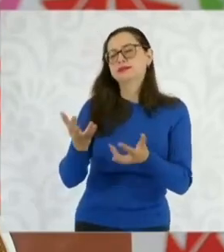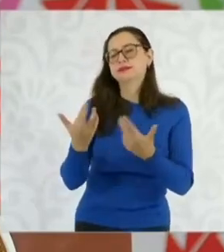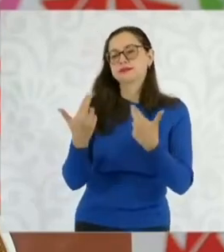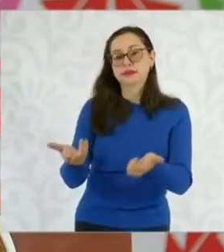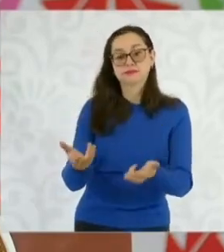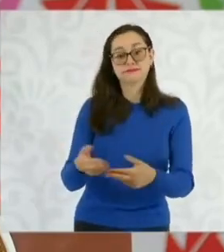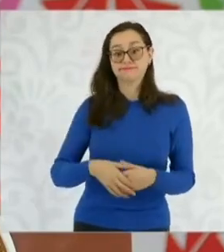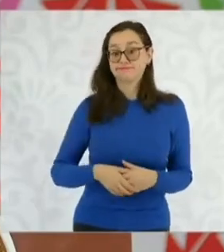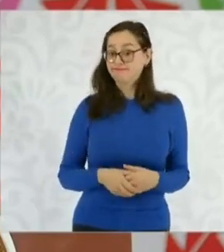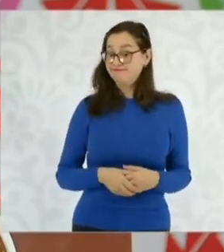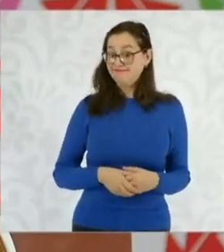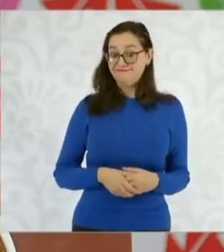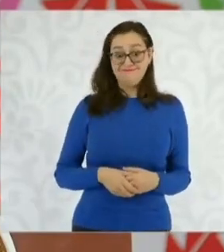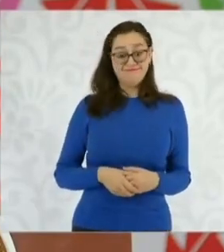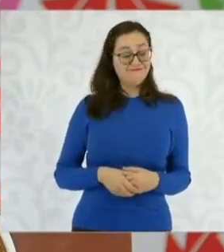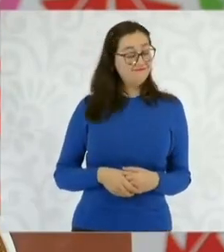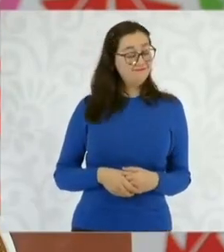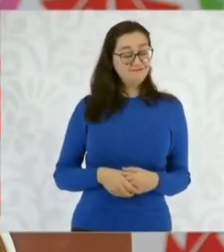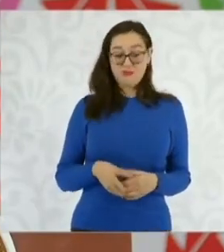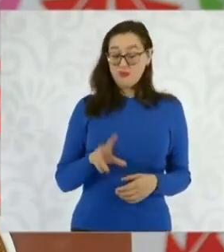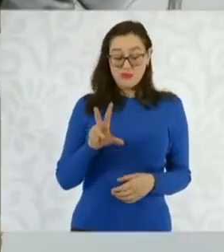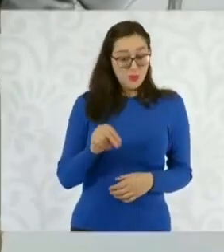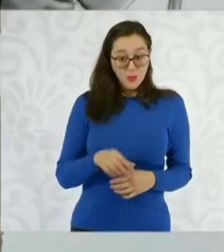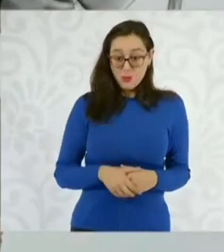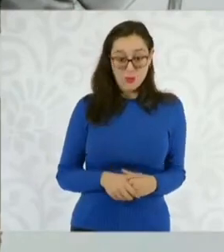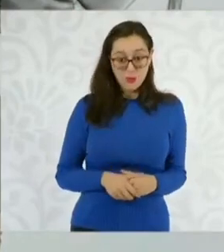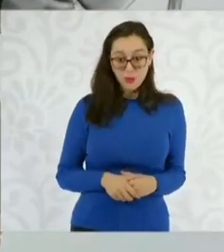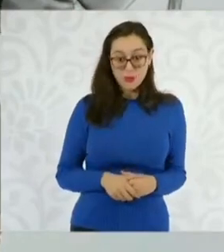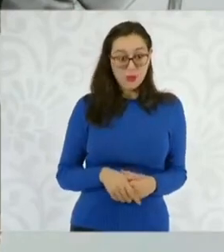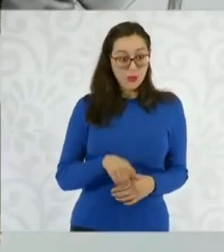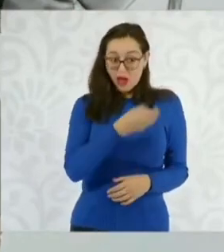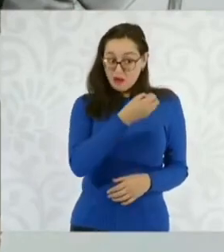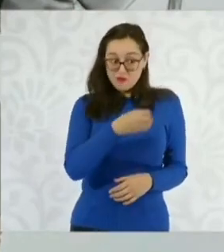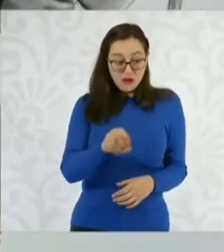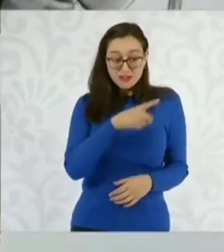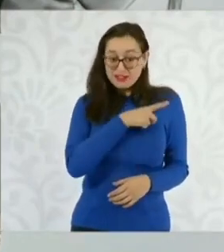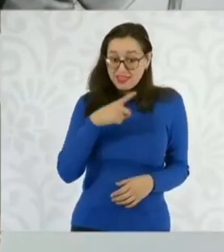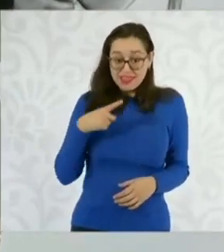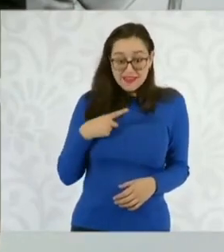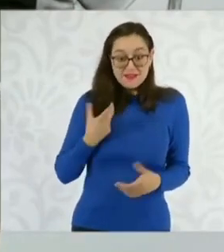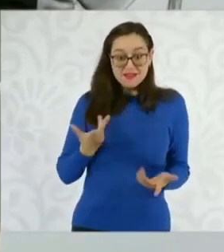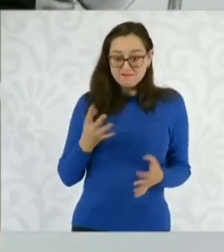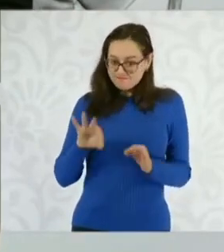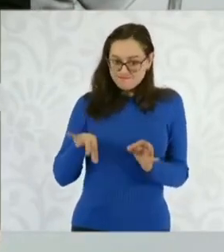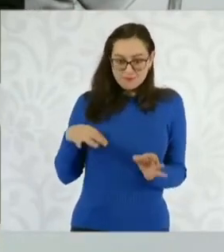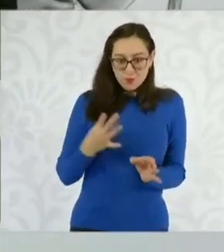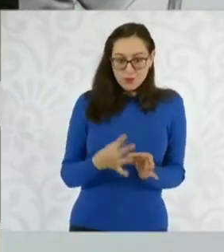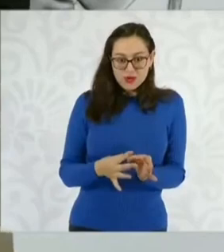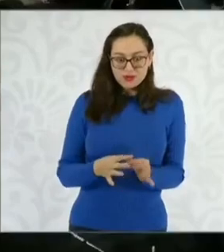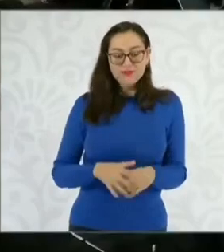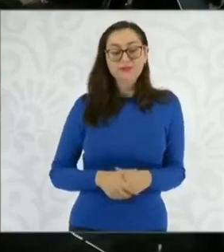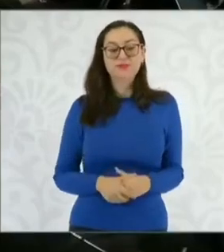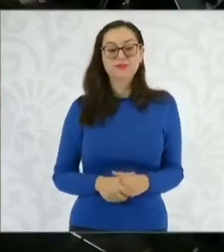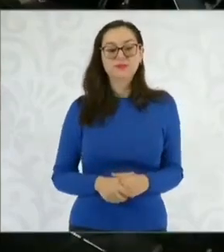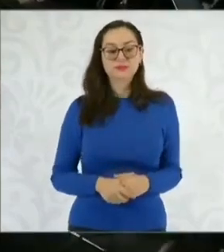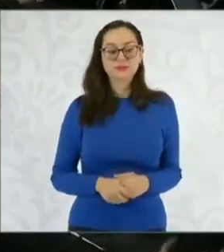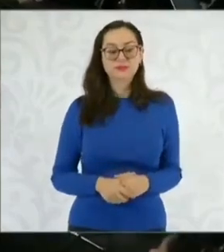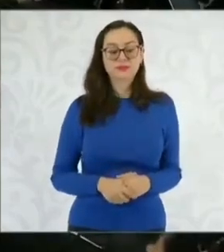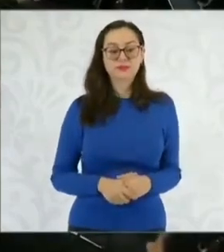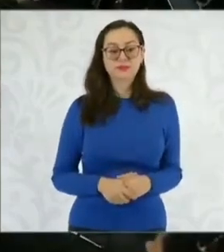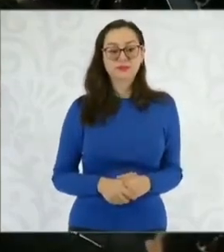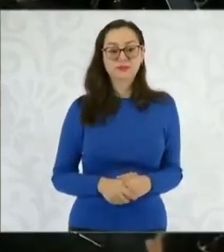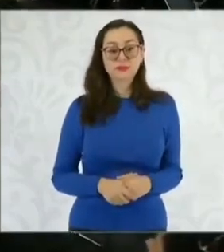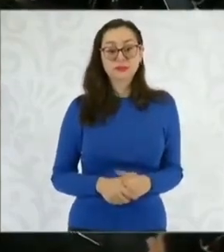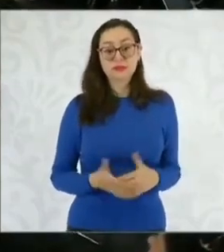una graciosa prestación, no, es una obligación de ley y hay que cumplirla. Se